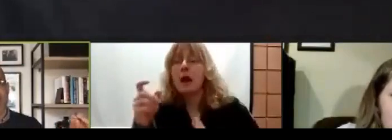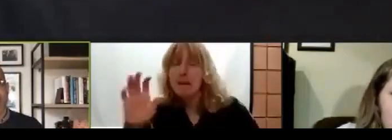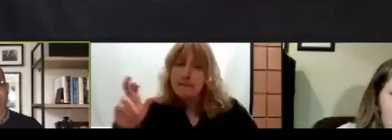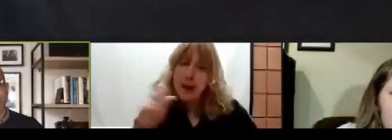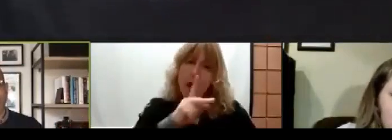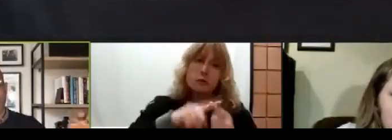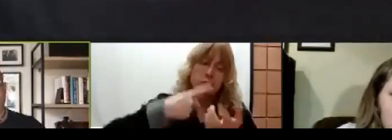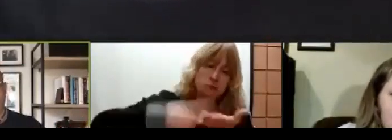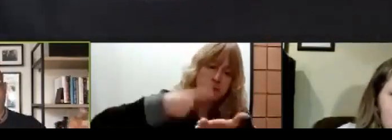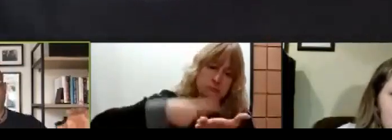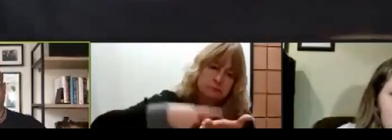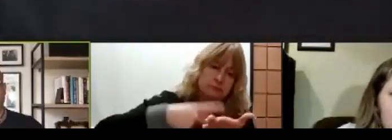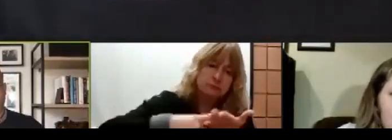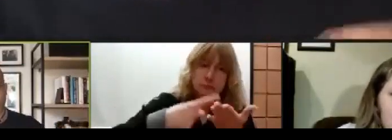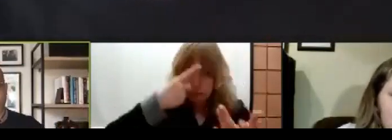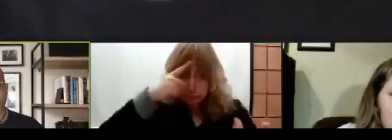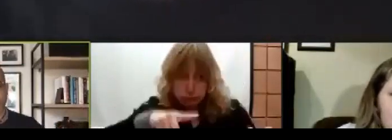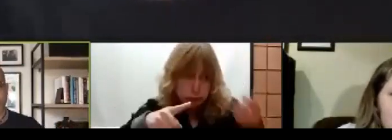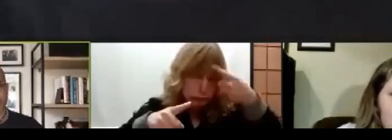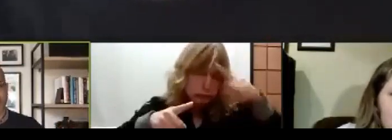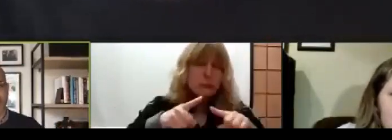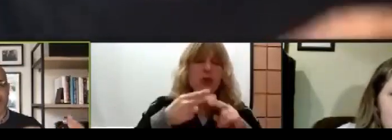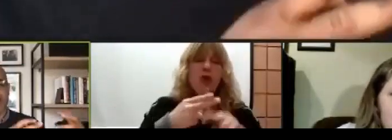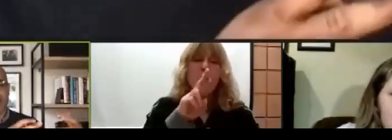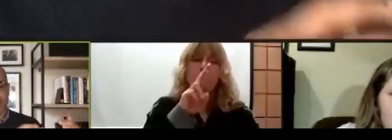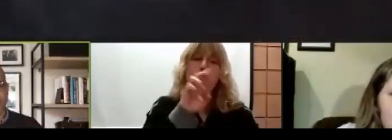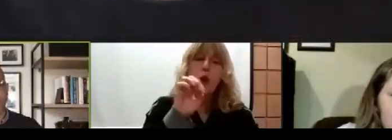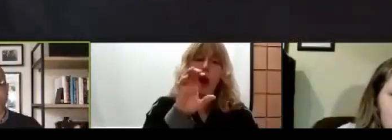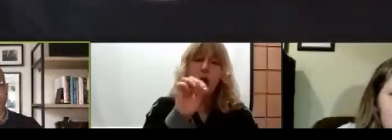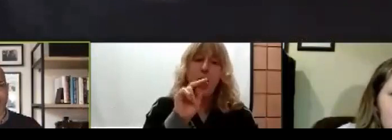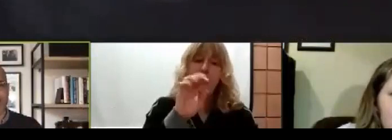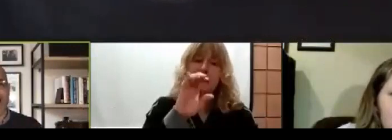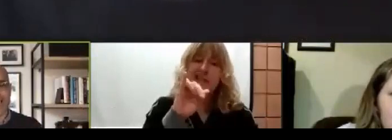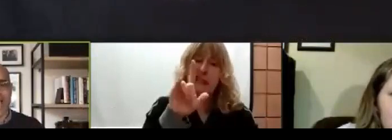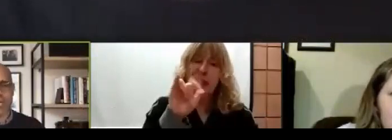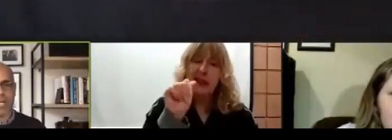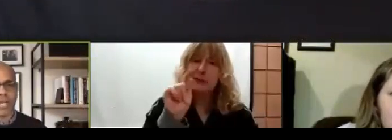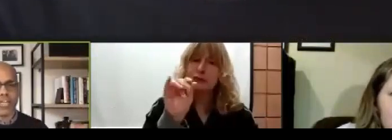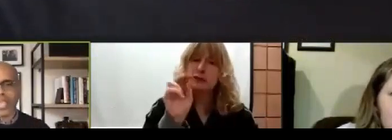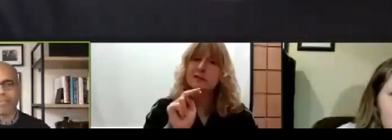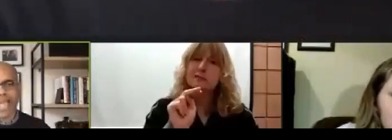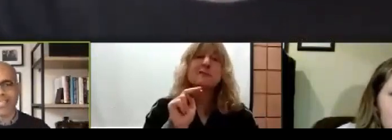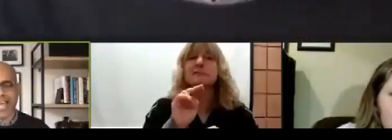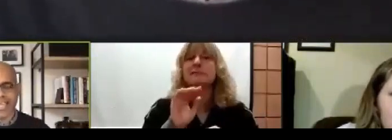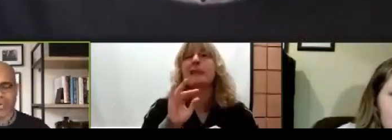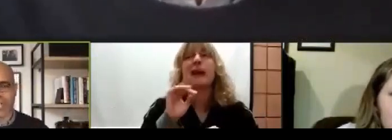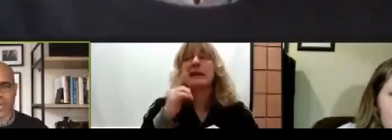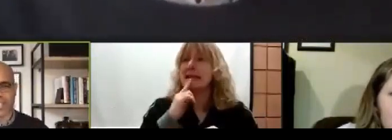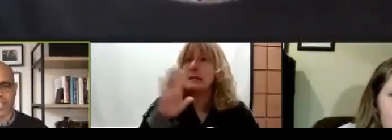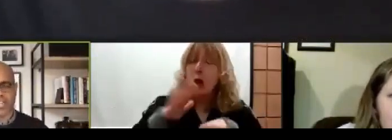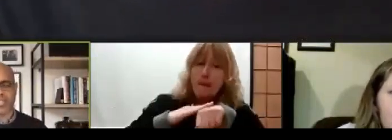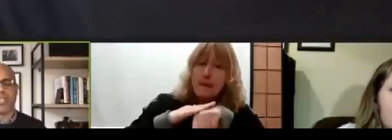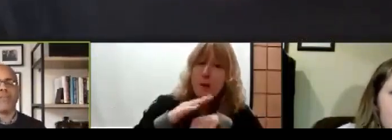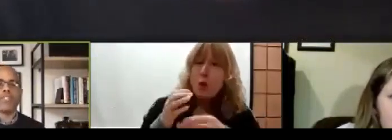negociación porque no pueden mantener republicanos que voten por está en